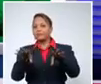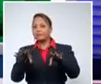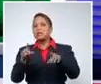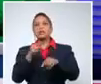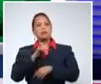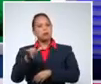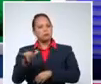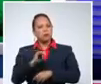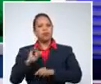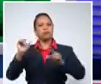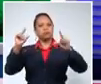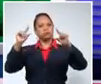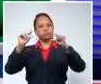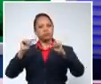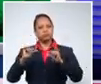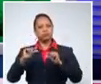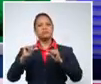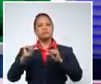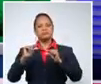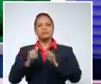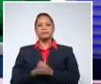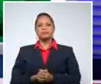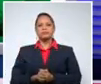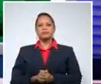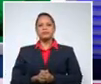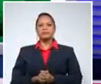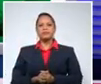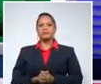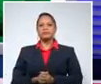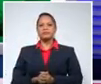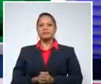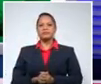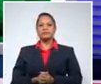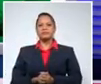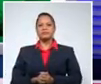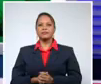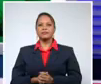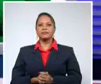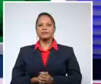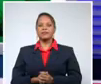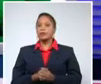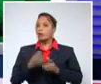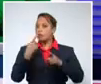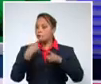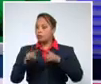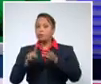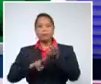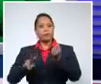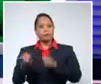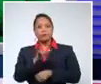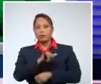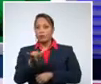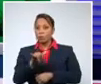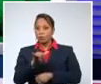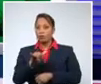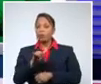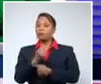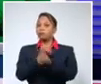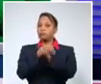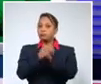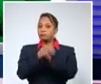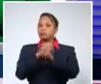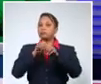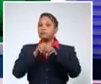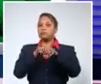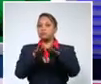teniendo un comportamiento hacia la disminución, no exento ninguno del riesgo que da la alta